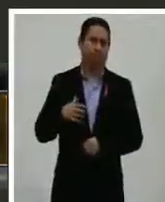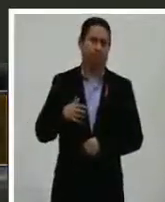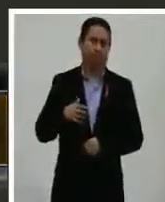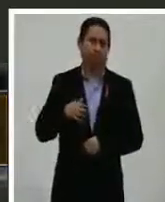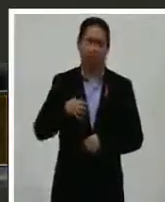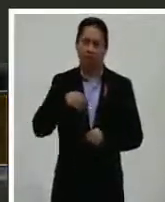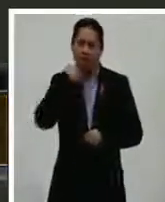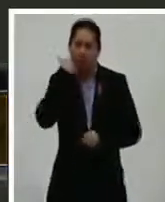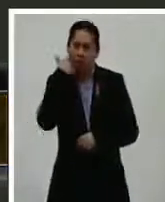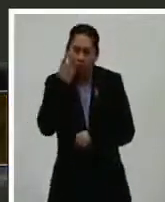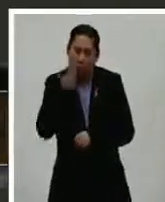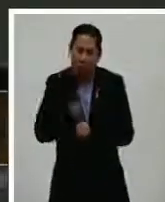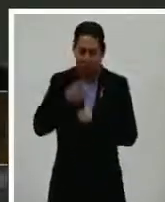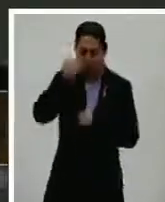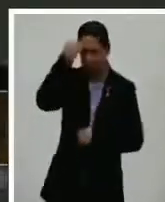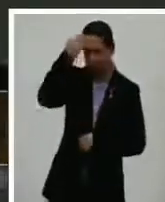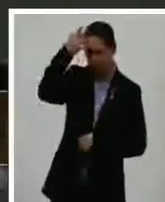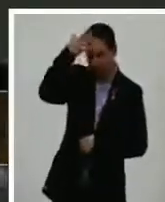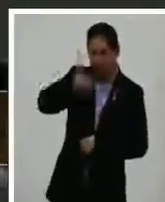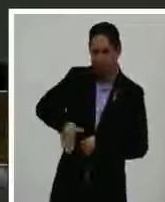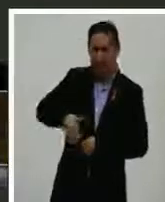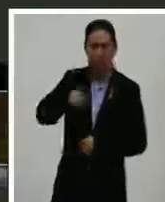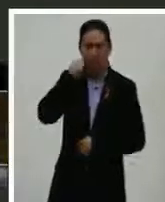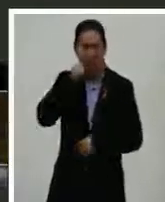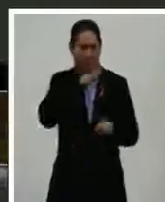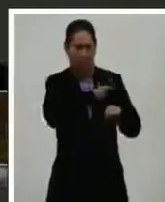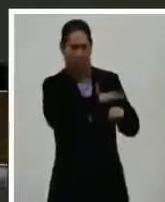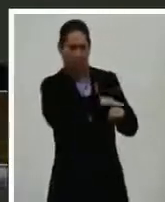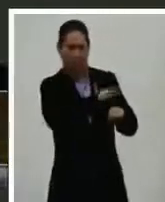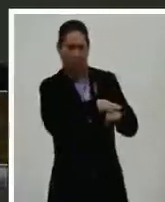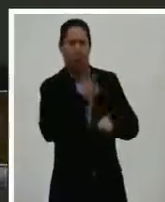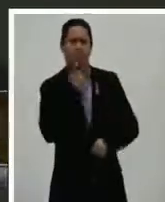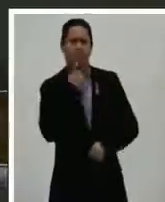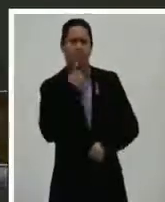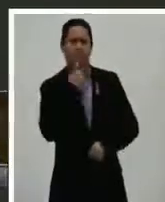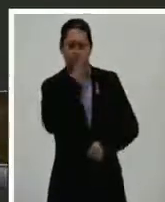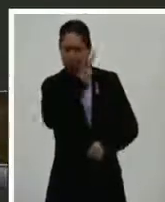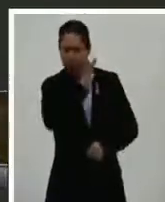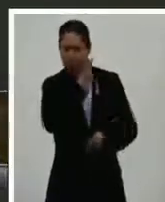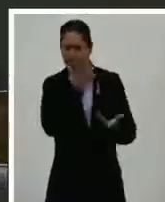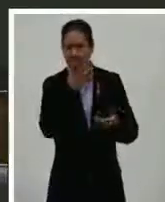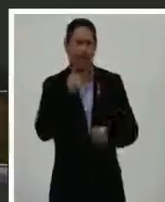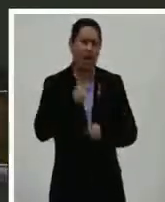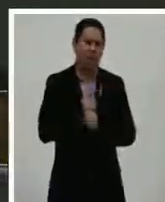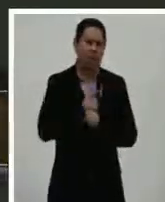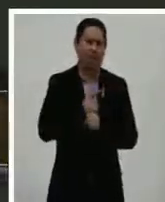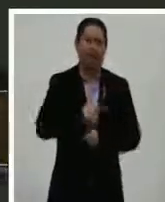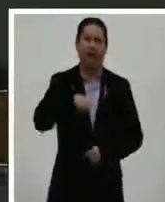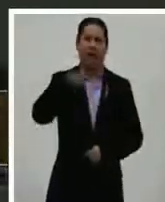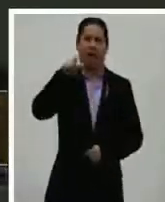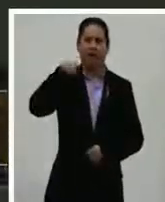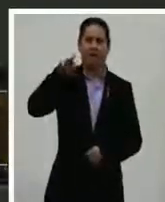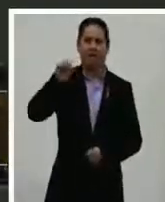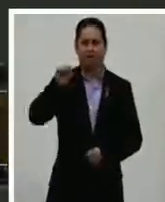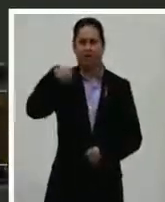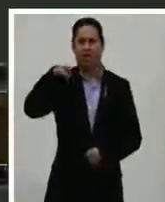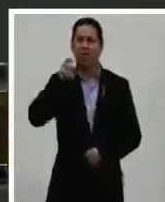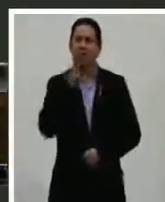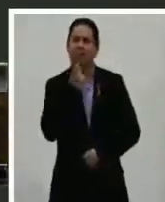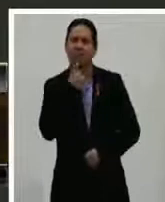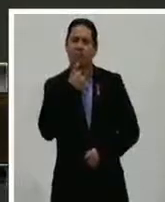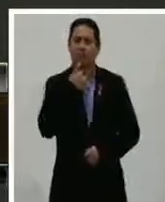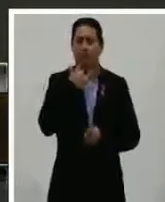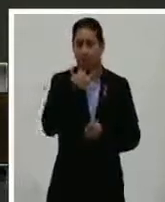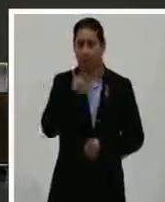de todos los actores políticos que han respondido al llamado del presidente de la república licenciado andrés manuel lópez obrador y del